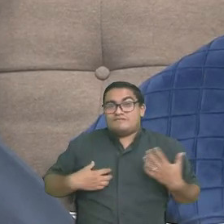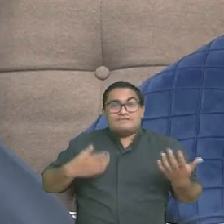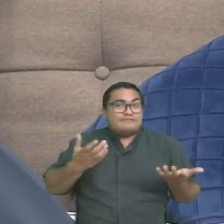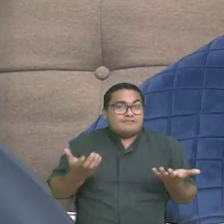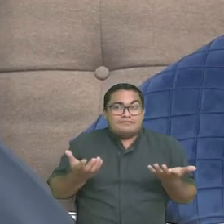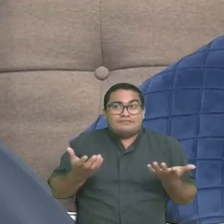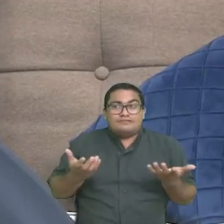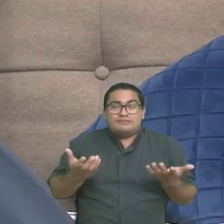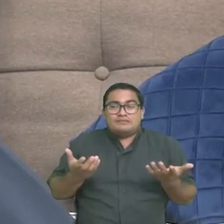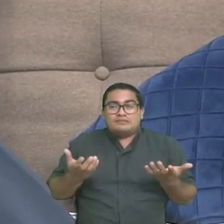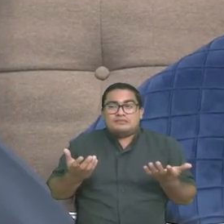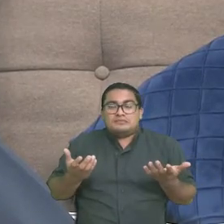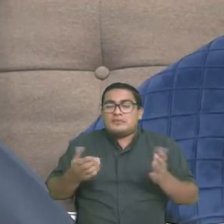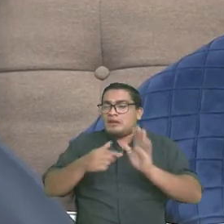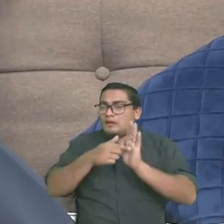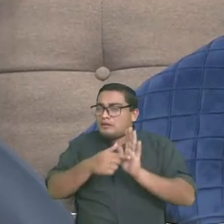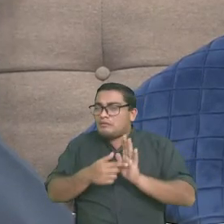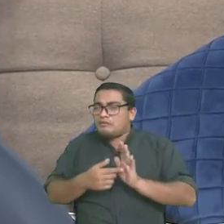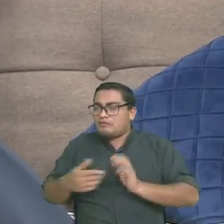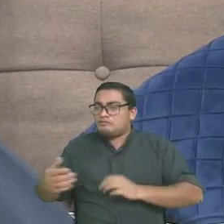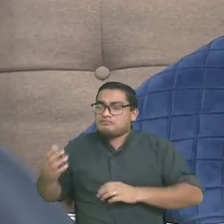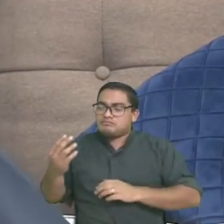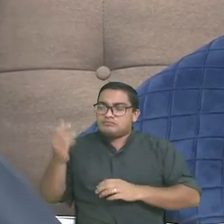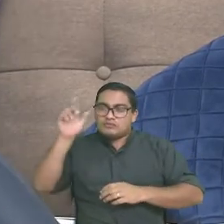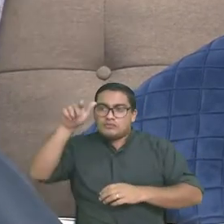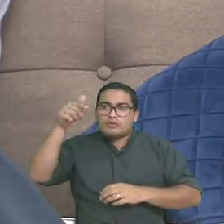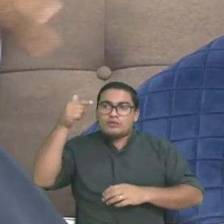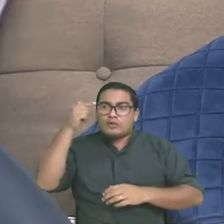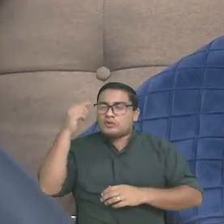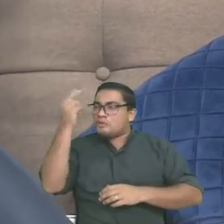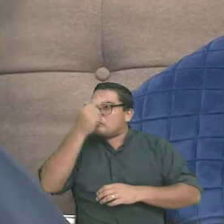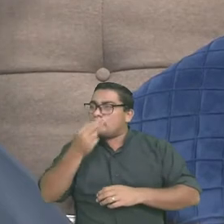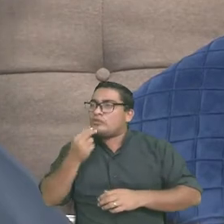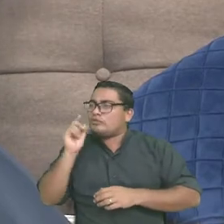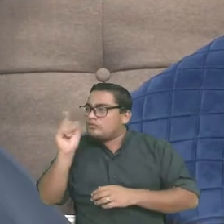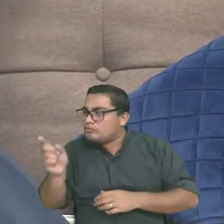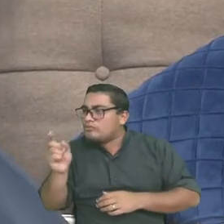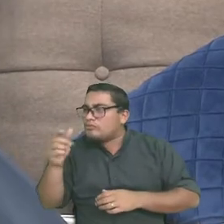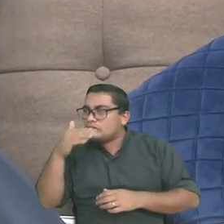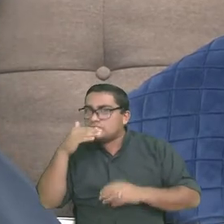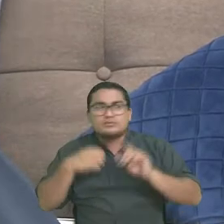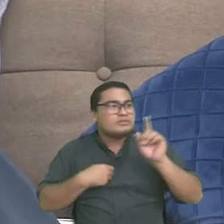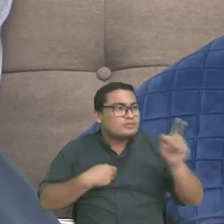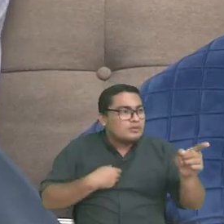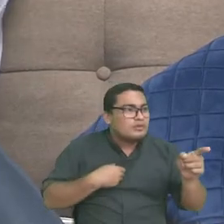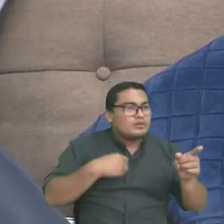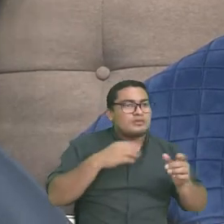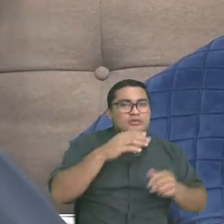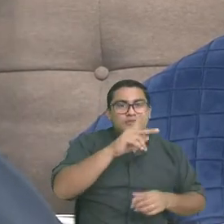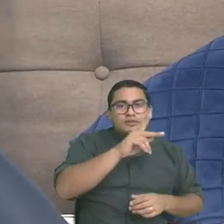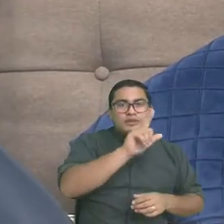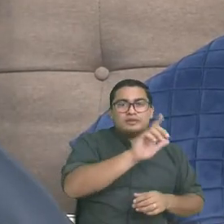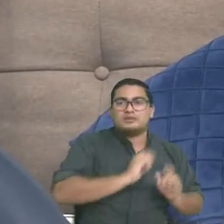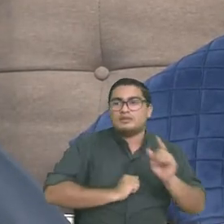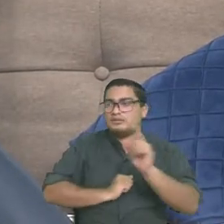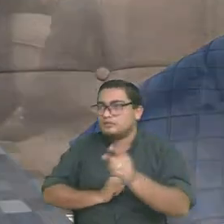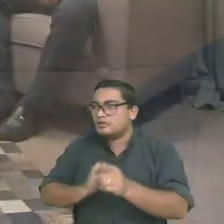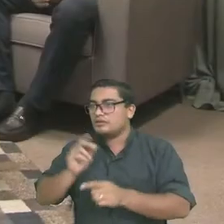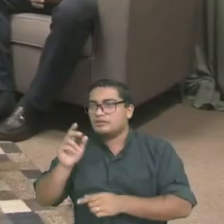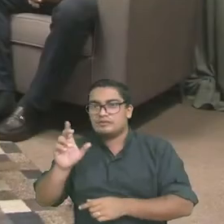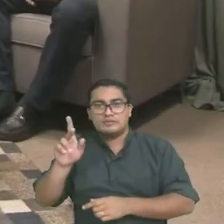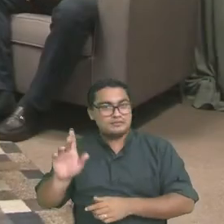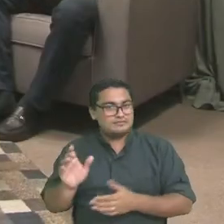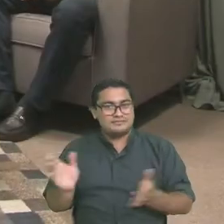no andamos preguntando, reitero, ve, vos sos sandinista, ve, vos sos liberal, ve, vos sos conservador. No